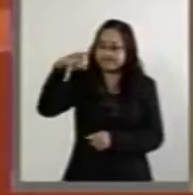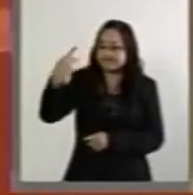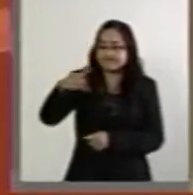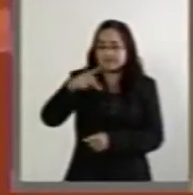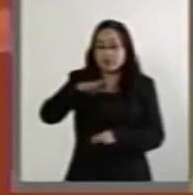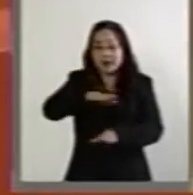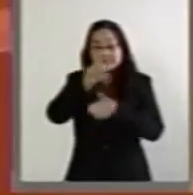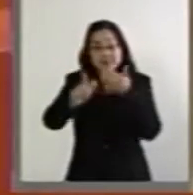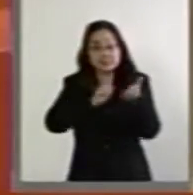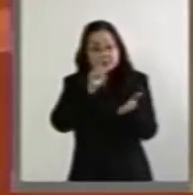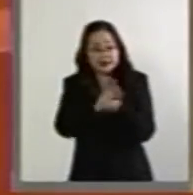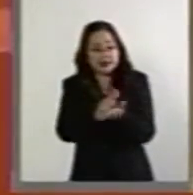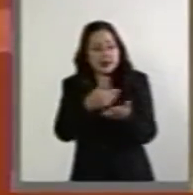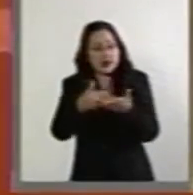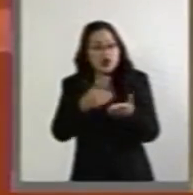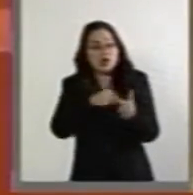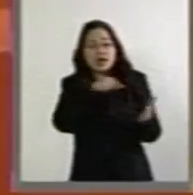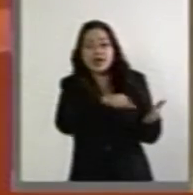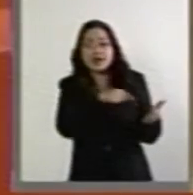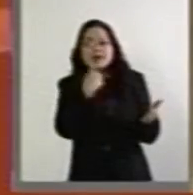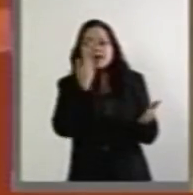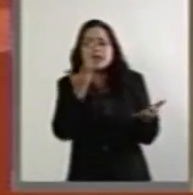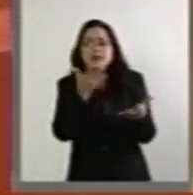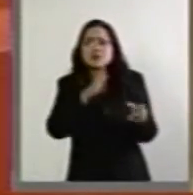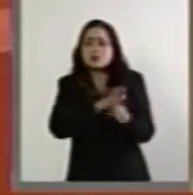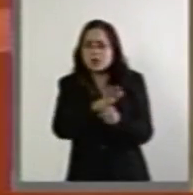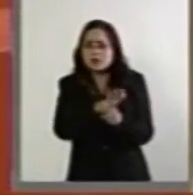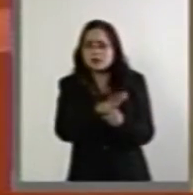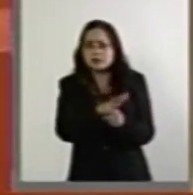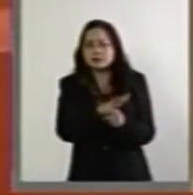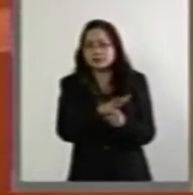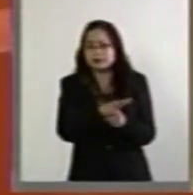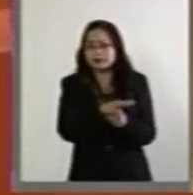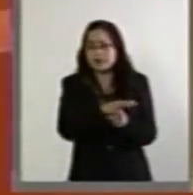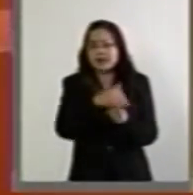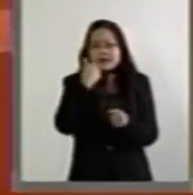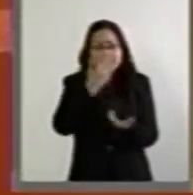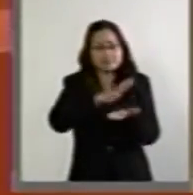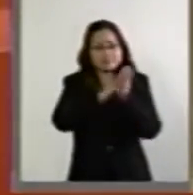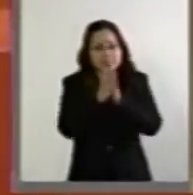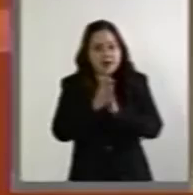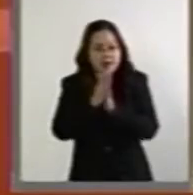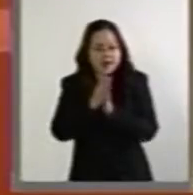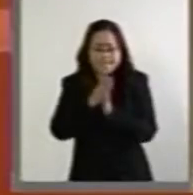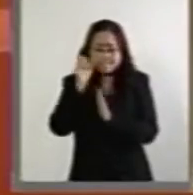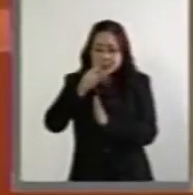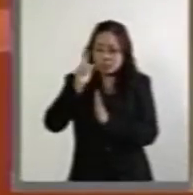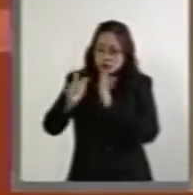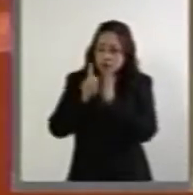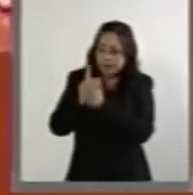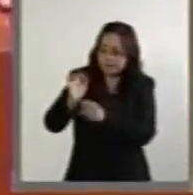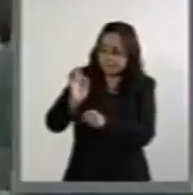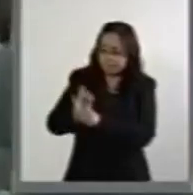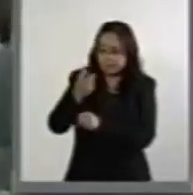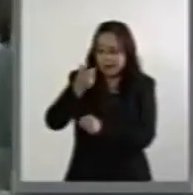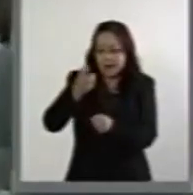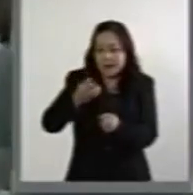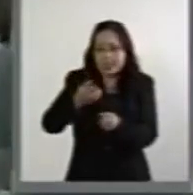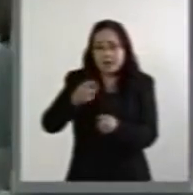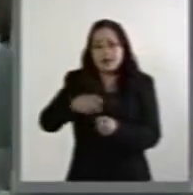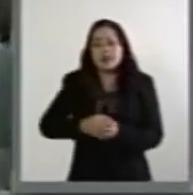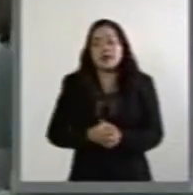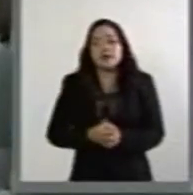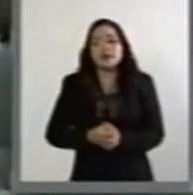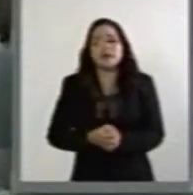leyes lo que tratan de hacer es de legalizar. El concepto de